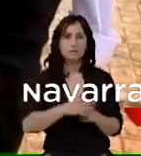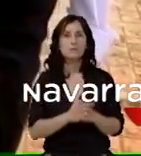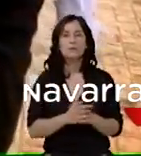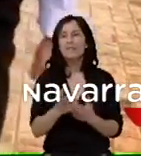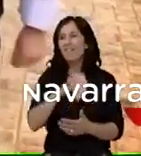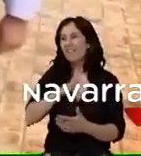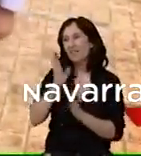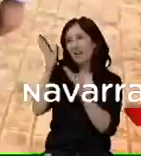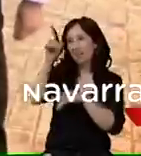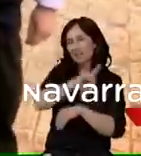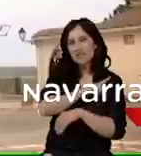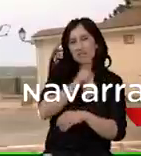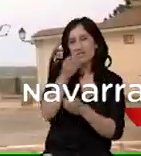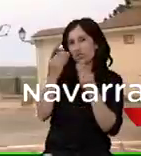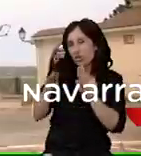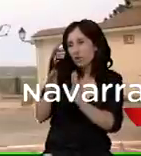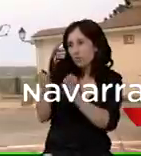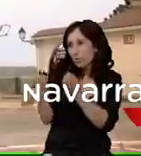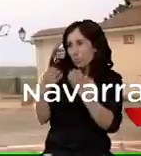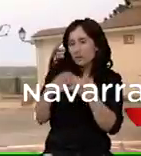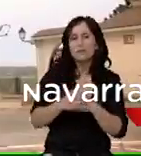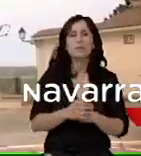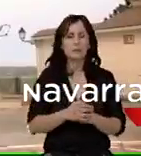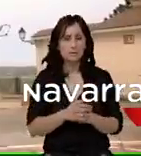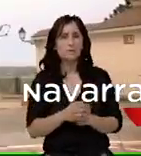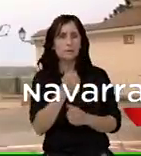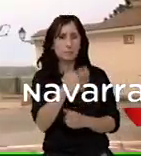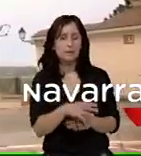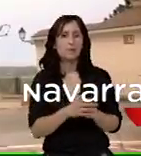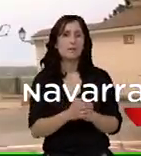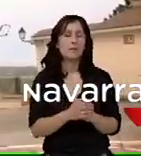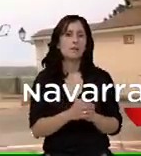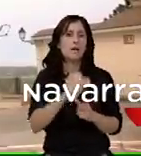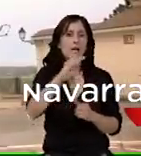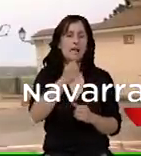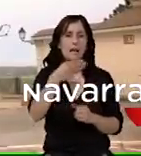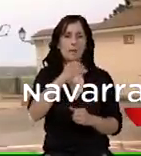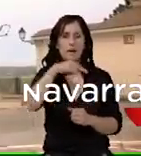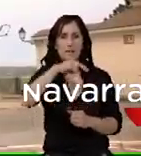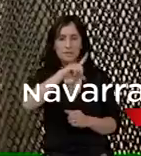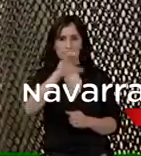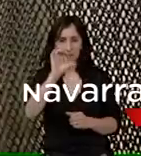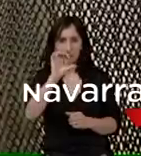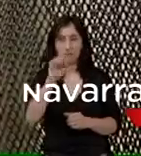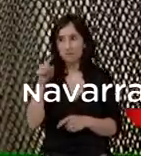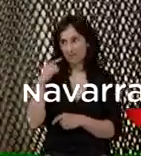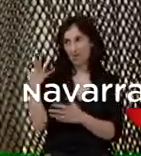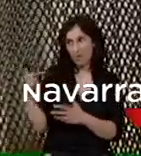cuenta la historia de Cabanillas? Bien, Cabanillas como fúsculo. tú no me la robarán, No, no creo. En este pueblo no hay ladrones.